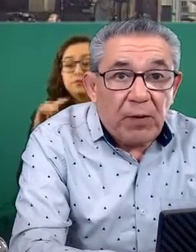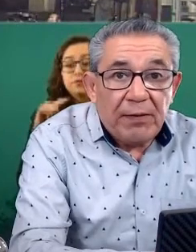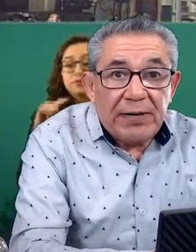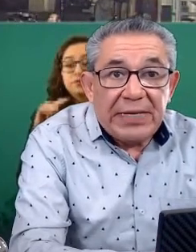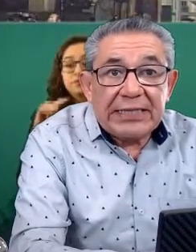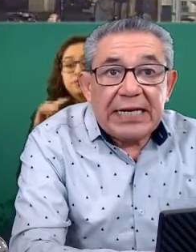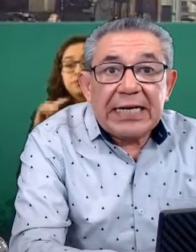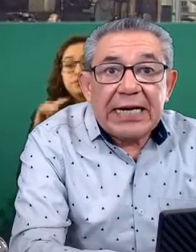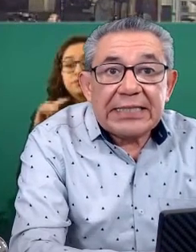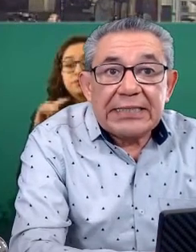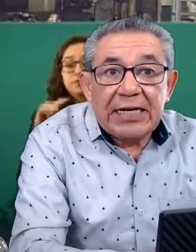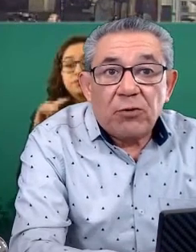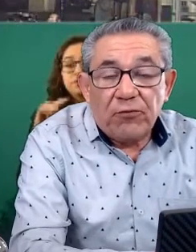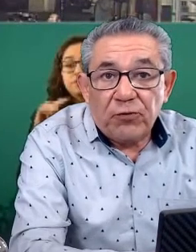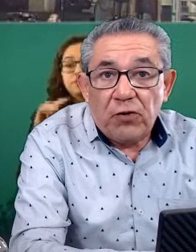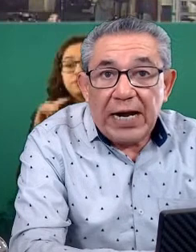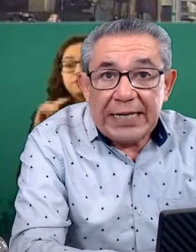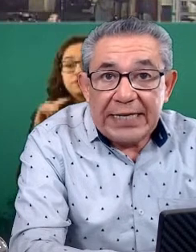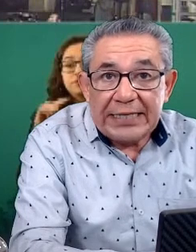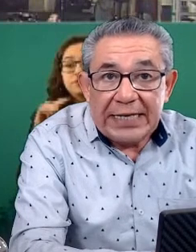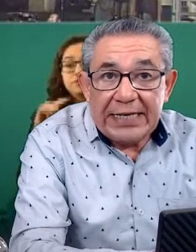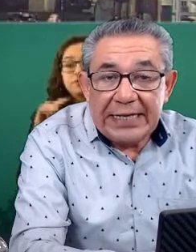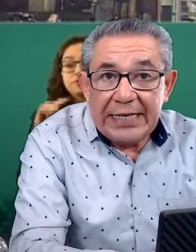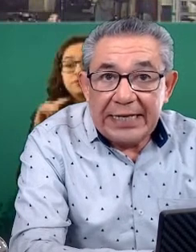que muy probablemente el cártel del Golfo